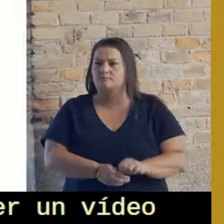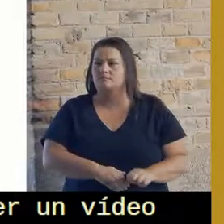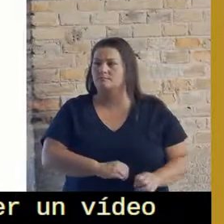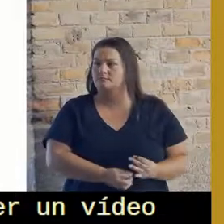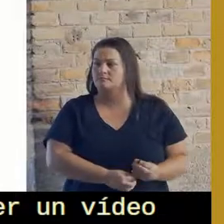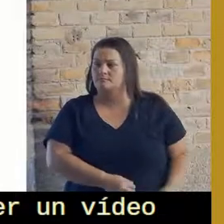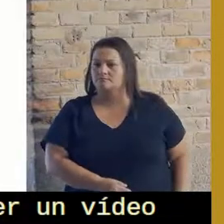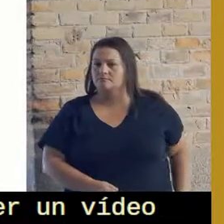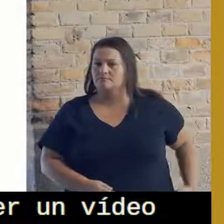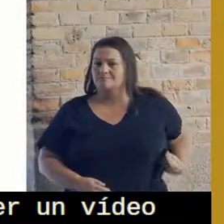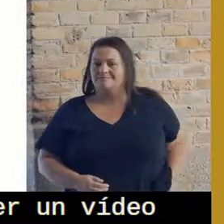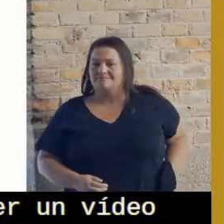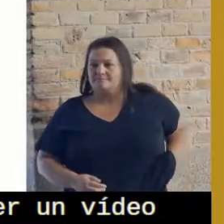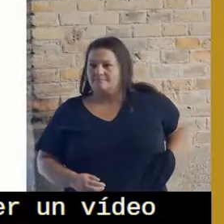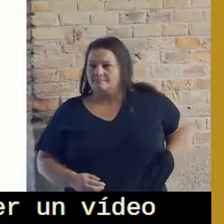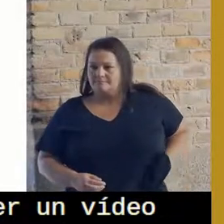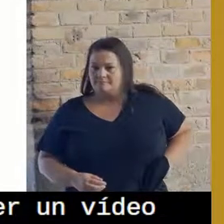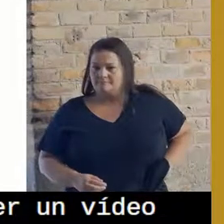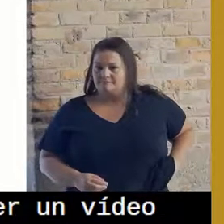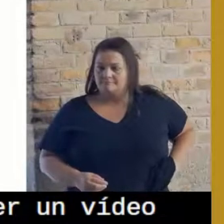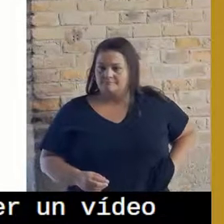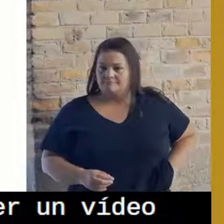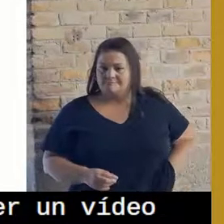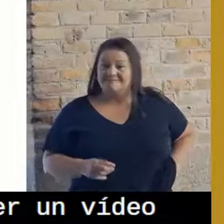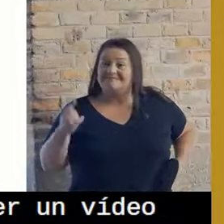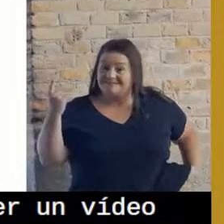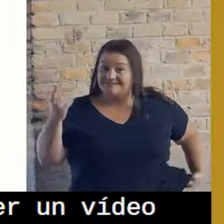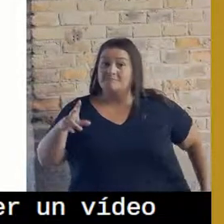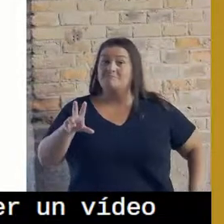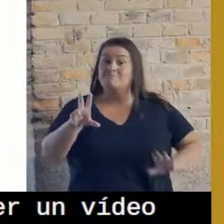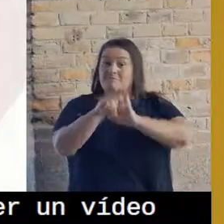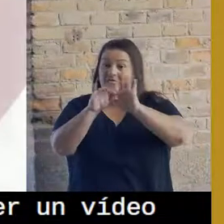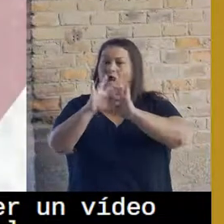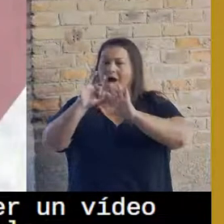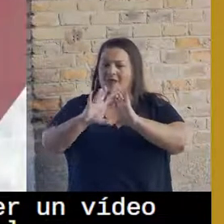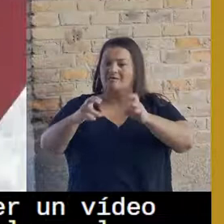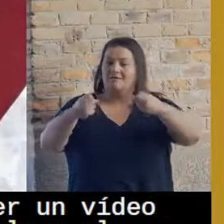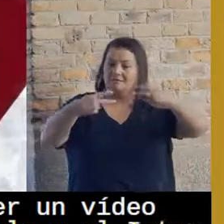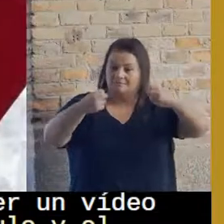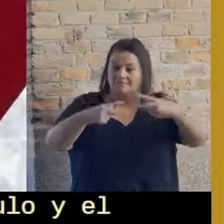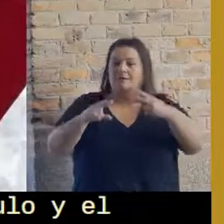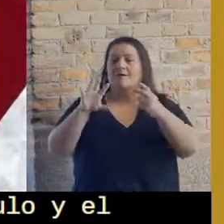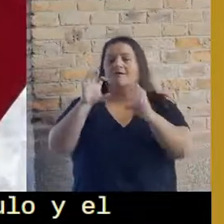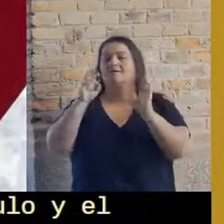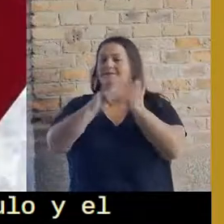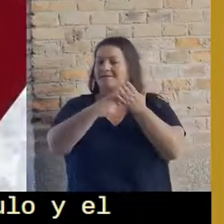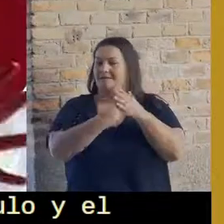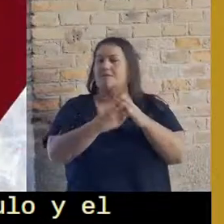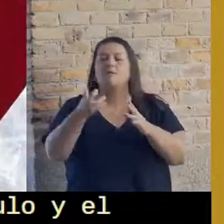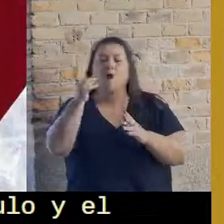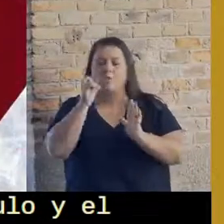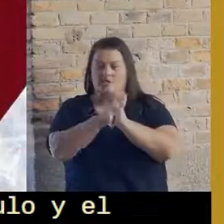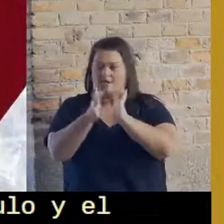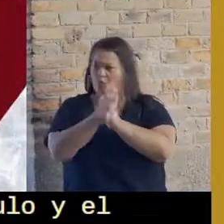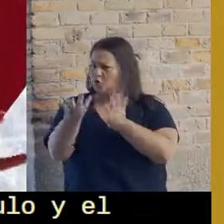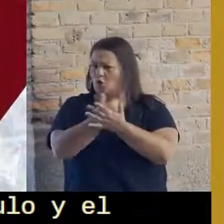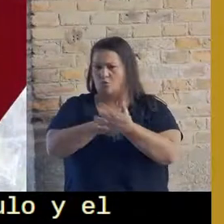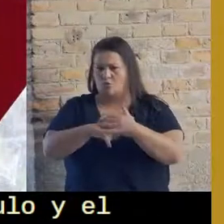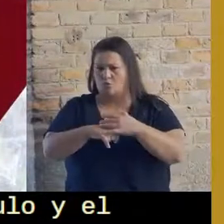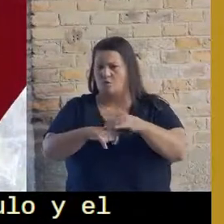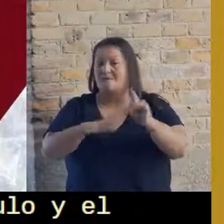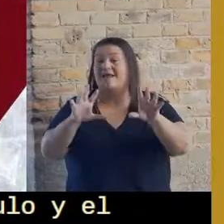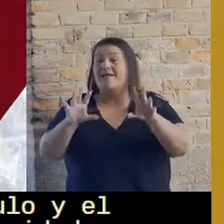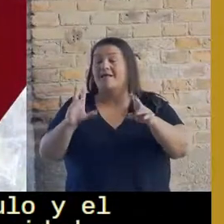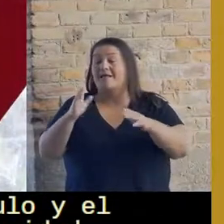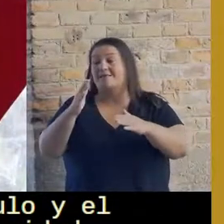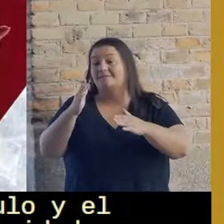donde está integrado la audiodescripción el subtítulo y el intérprete vale está todo excepto para la